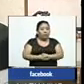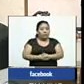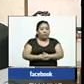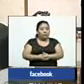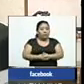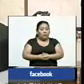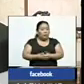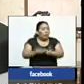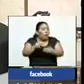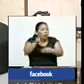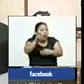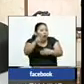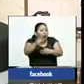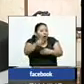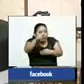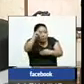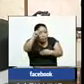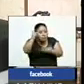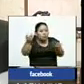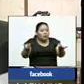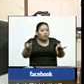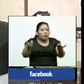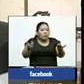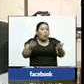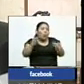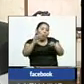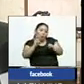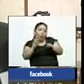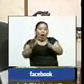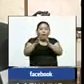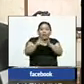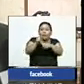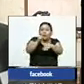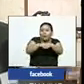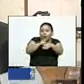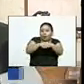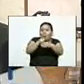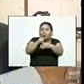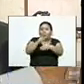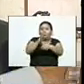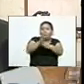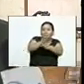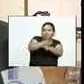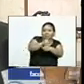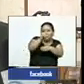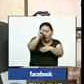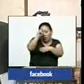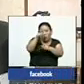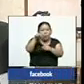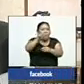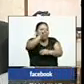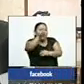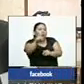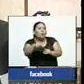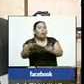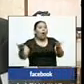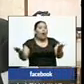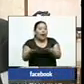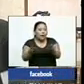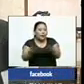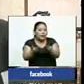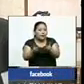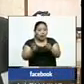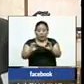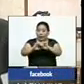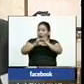como mucho, de un centennial menos inclusive. Entonces la pregunta es, ¿cómo hacemos para conformar equipos de